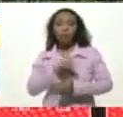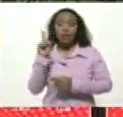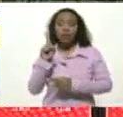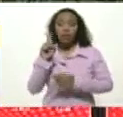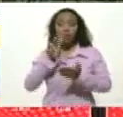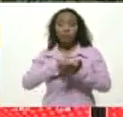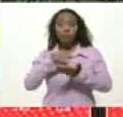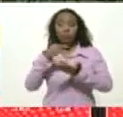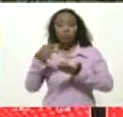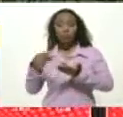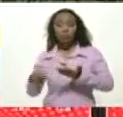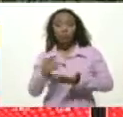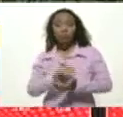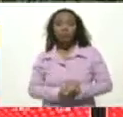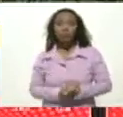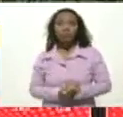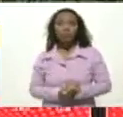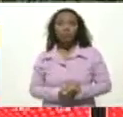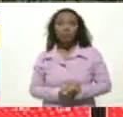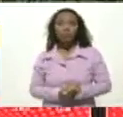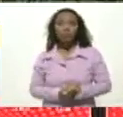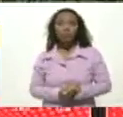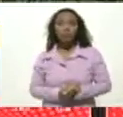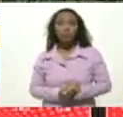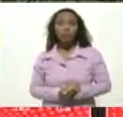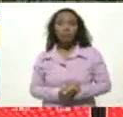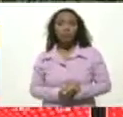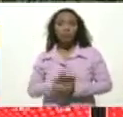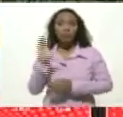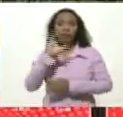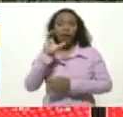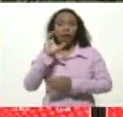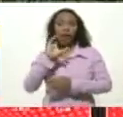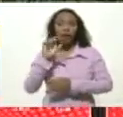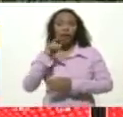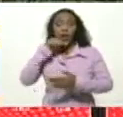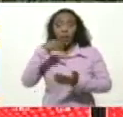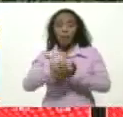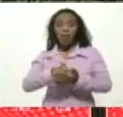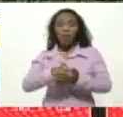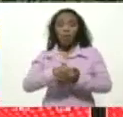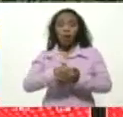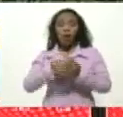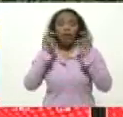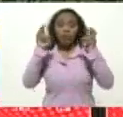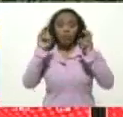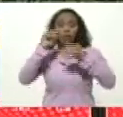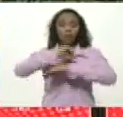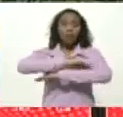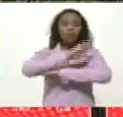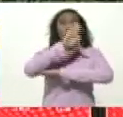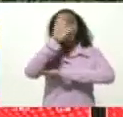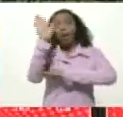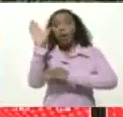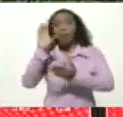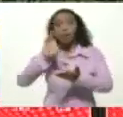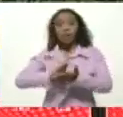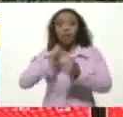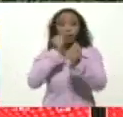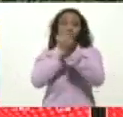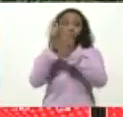caía, bueno, Caracas, que la llamaron siempre la sucursal del cielo, la capital de la